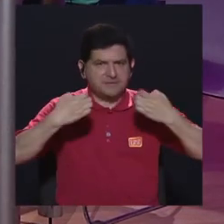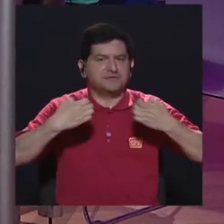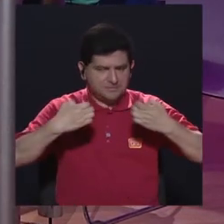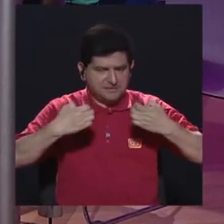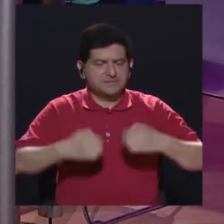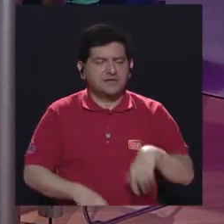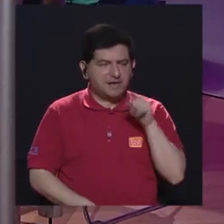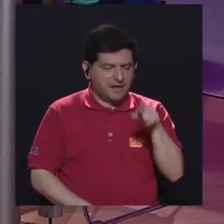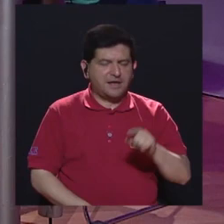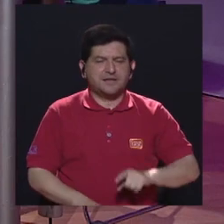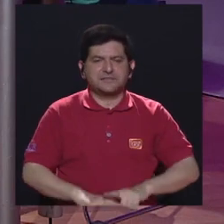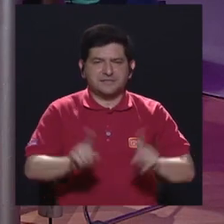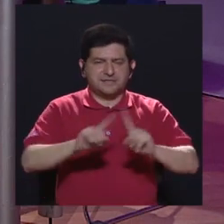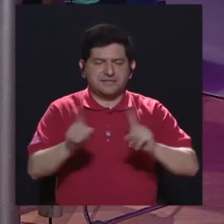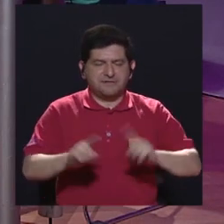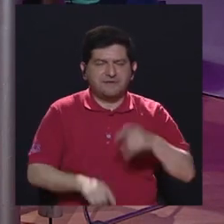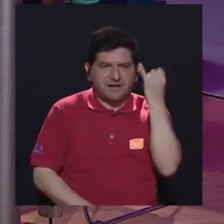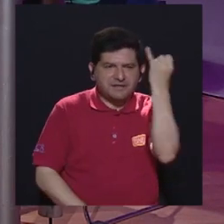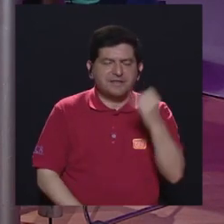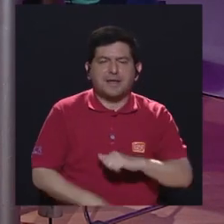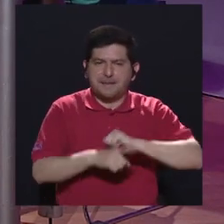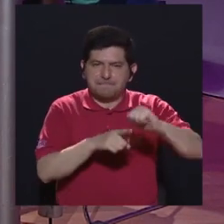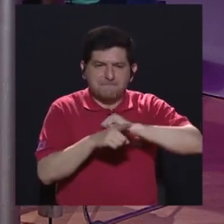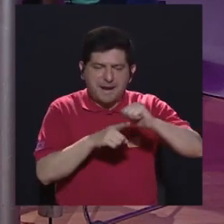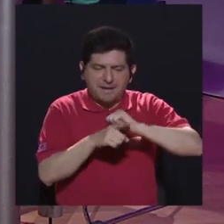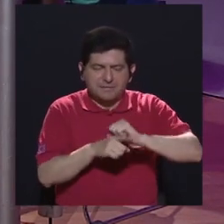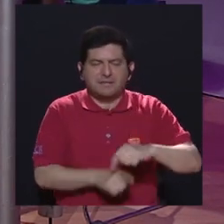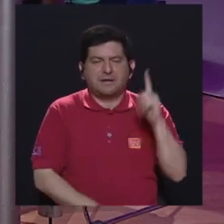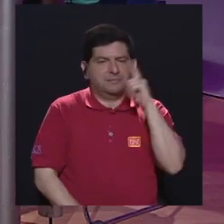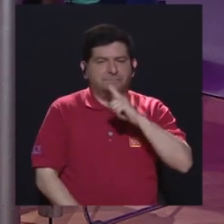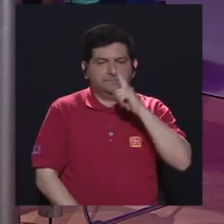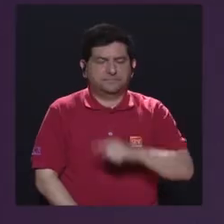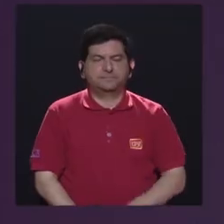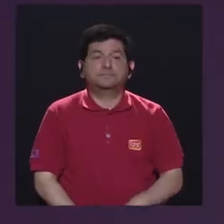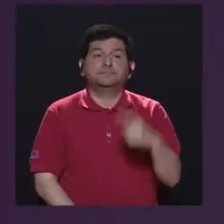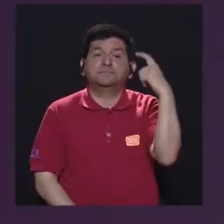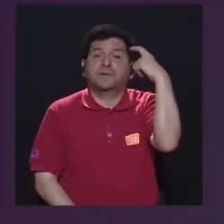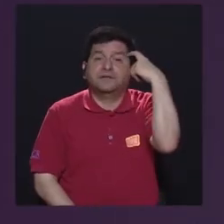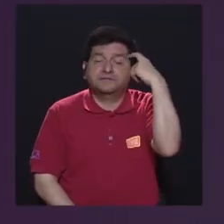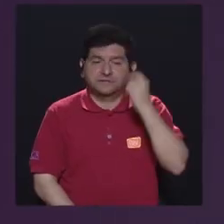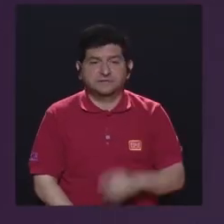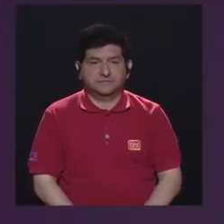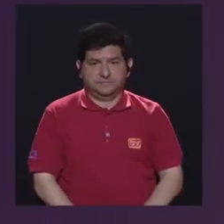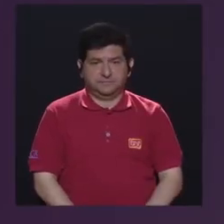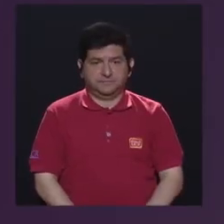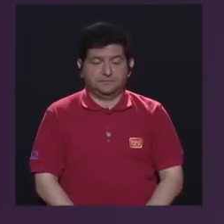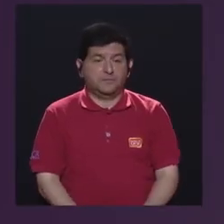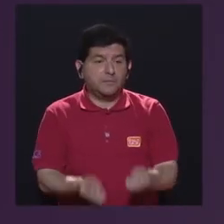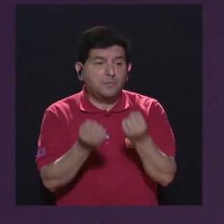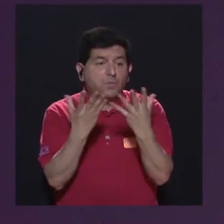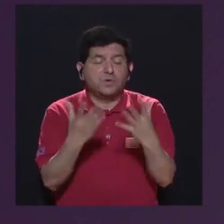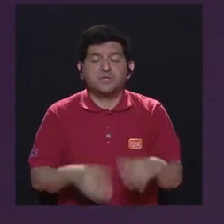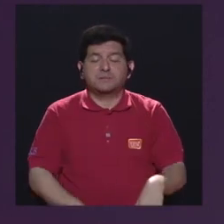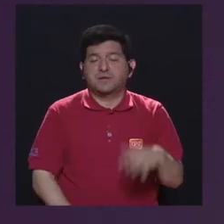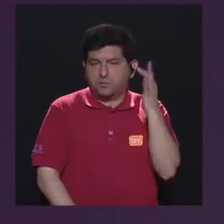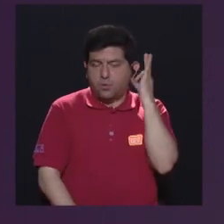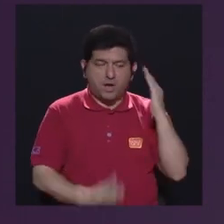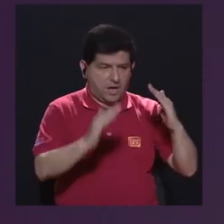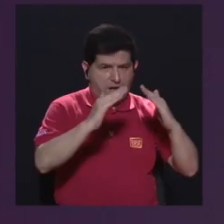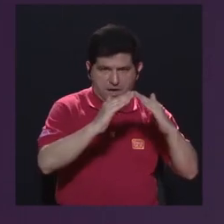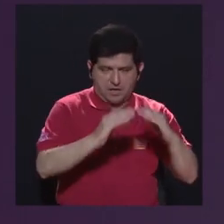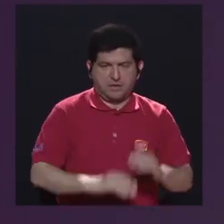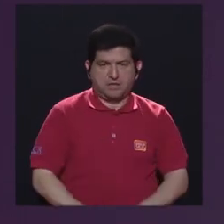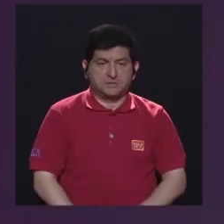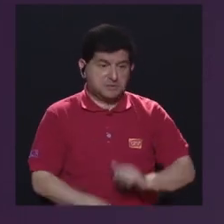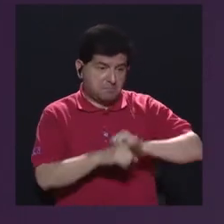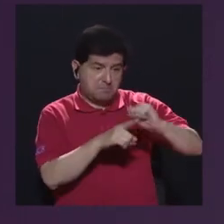de ese binomio de las prácticas prostitutivas, ¿verdad? Porque aparte también habría que pensar que muchas de las amas de casa tienen muchas